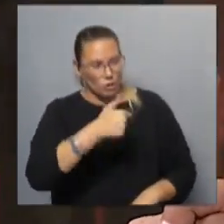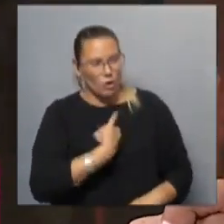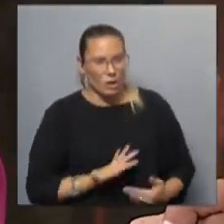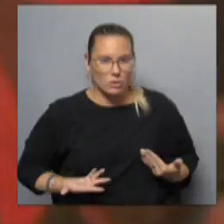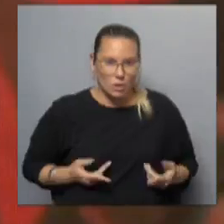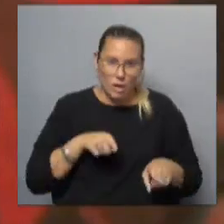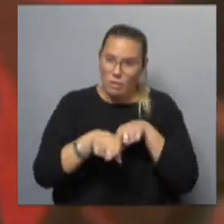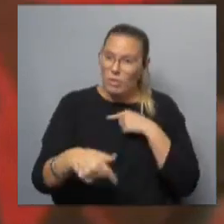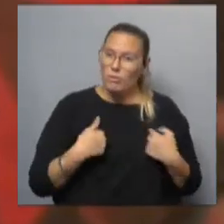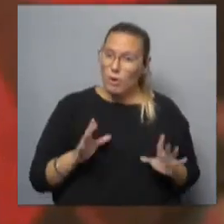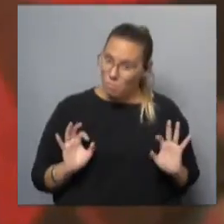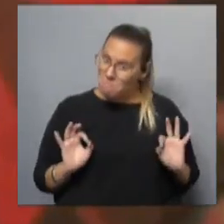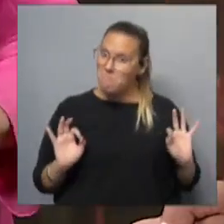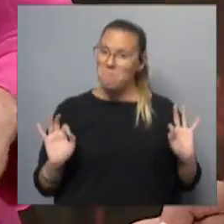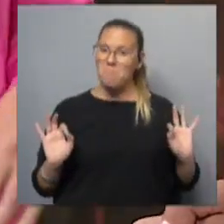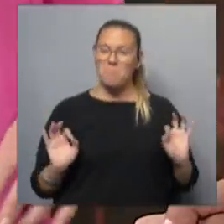vivo. Ojo, no es menor.